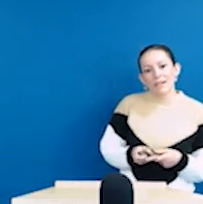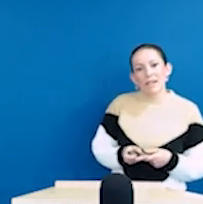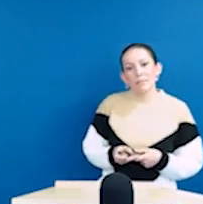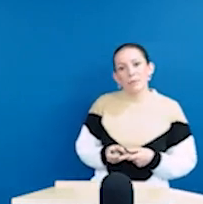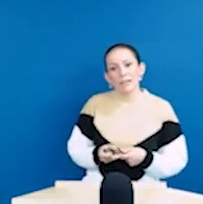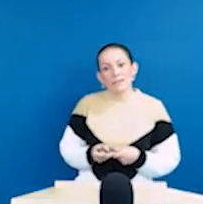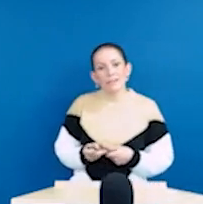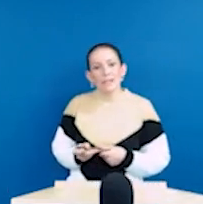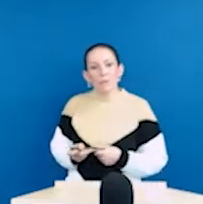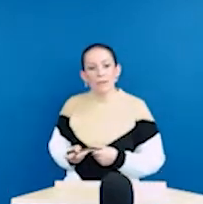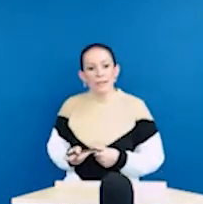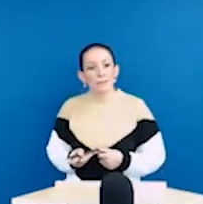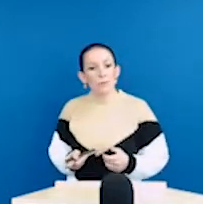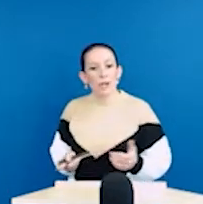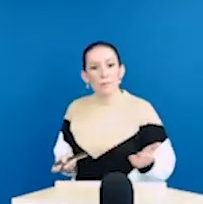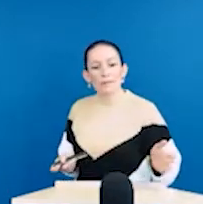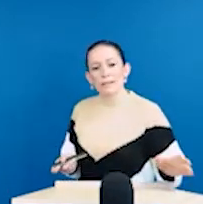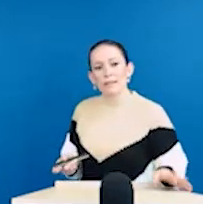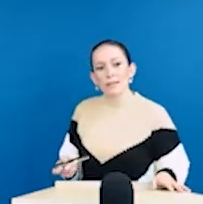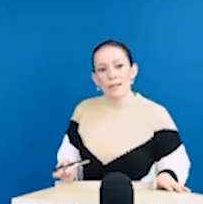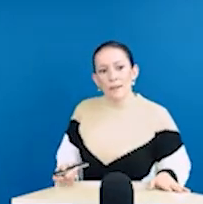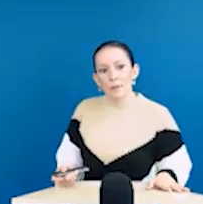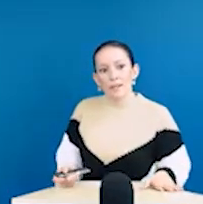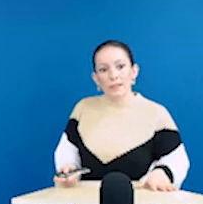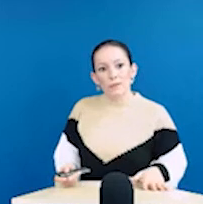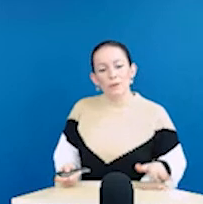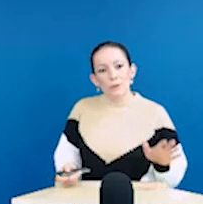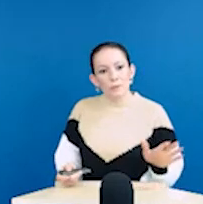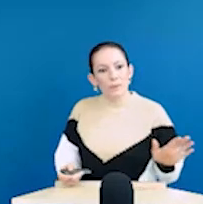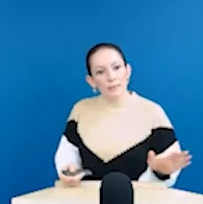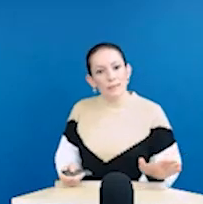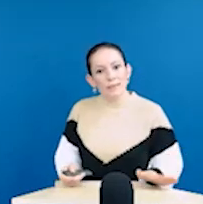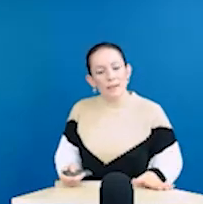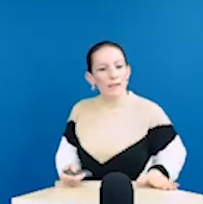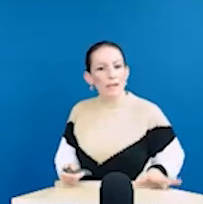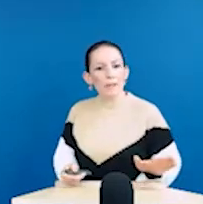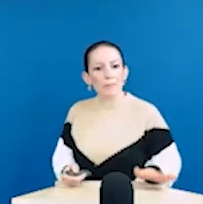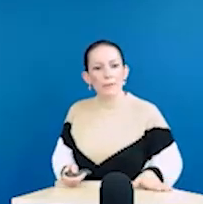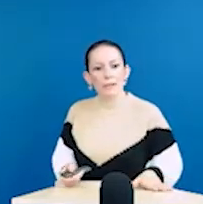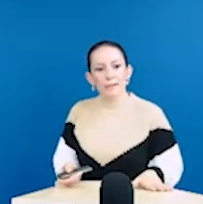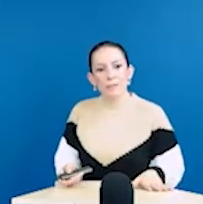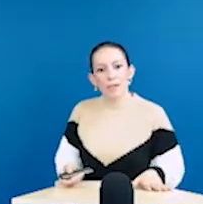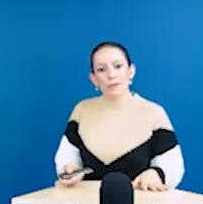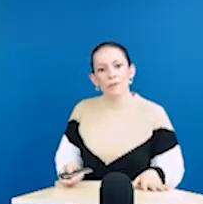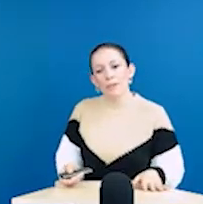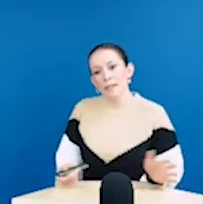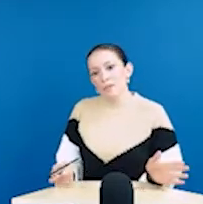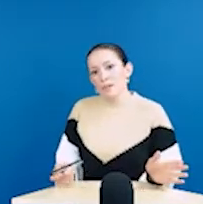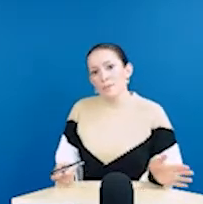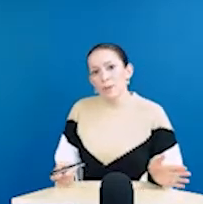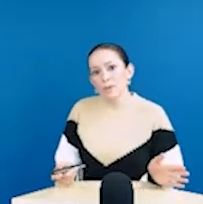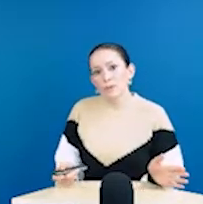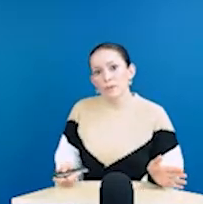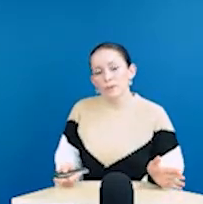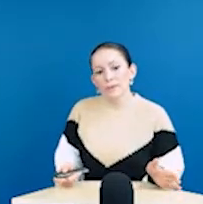fotografía la importancia de lo que es escuchar a un paciente, porque son dos pacientes que van el mismo día a tratamiento y